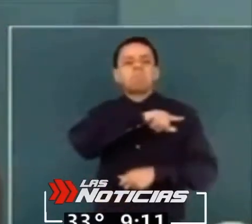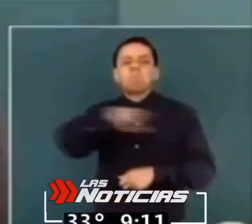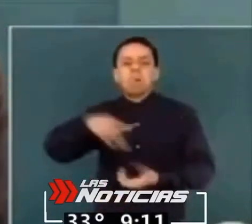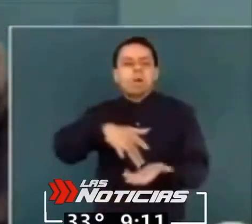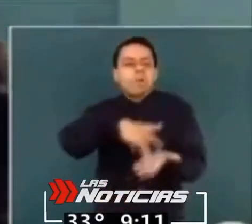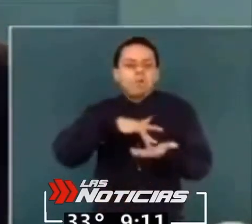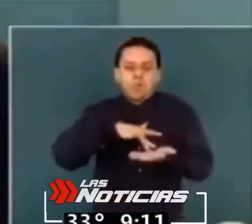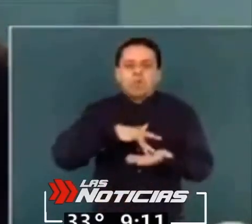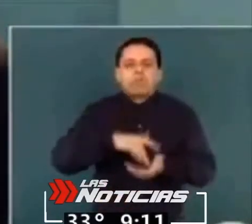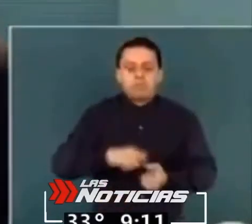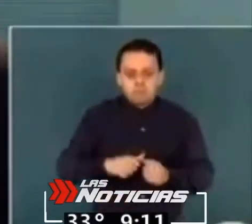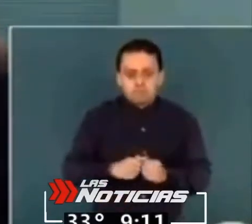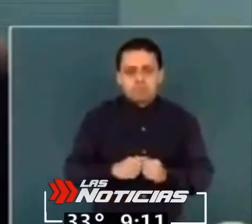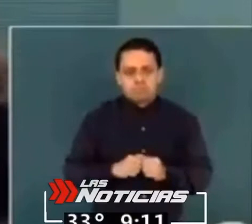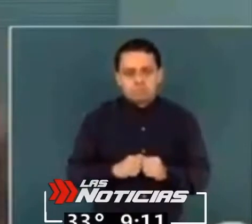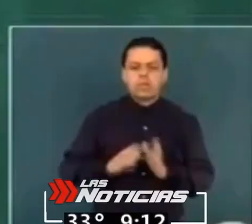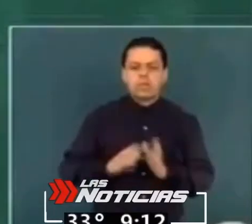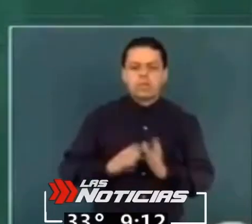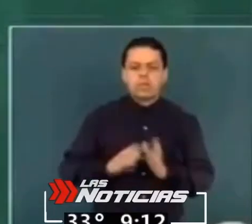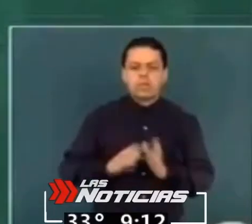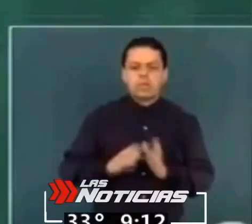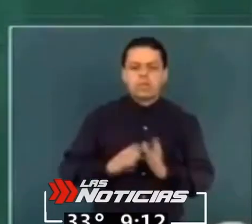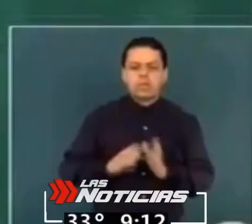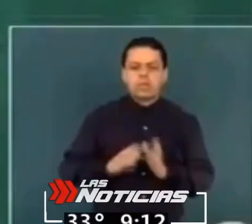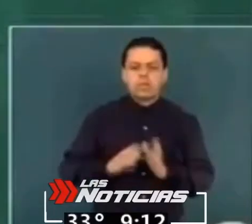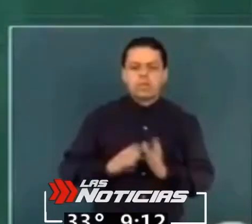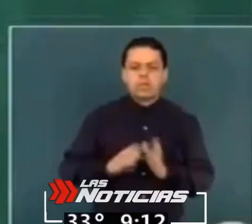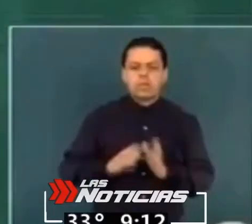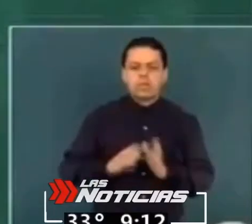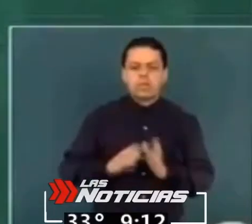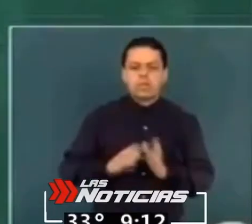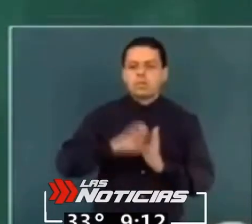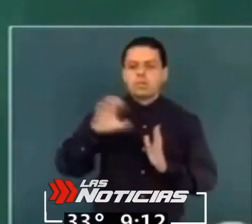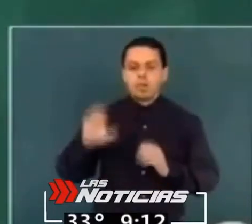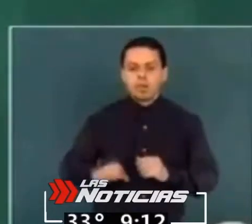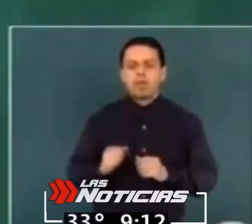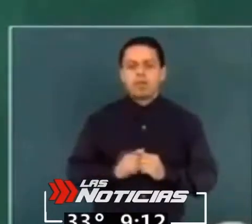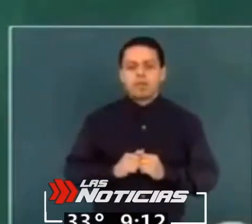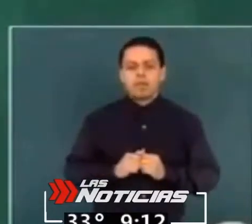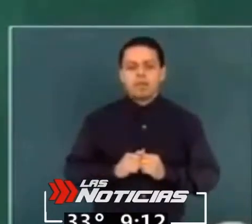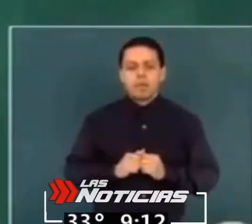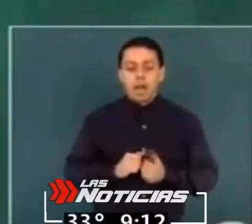como ha sucedido cuando se han llevado a cabo